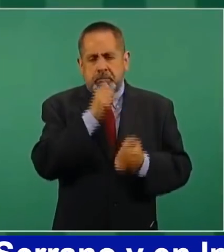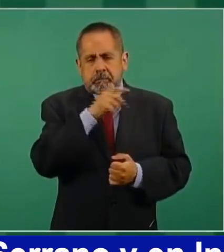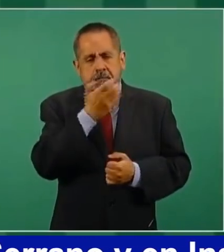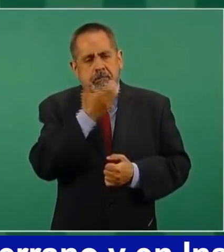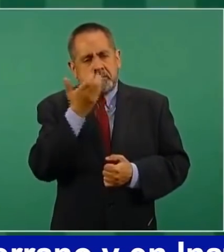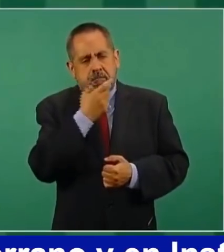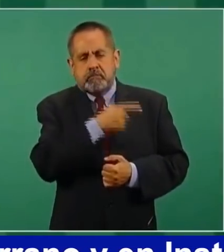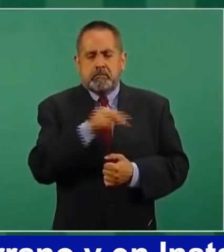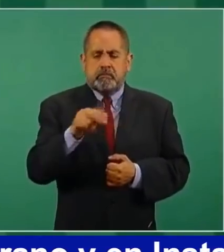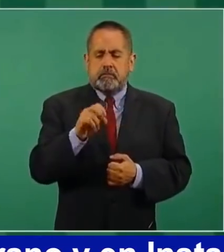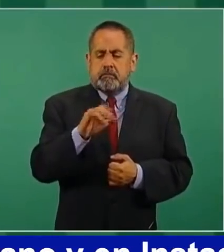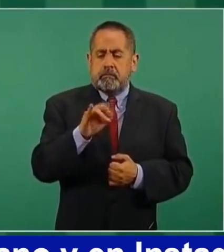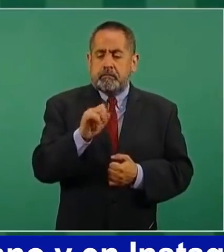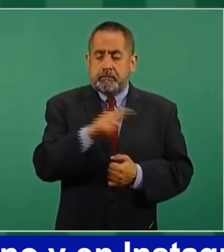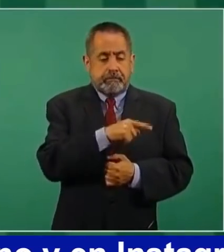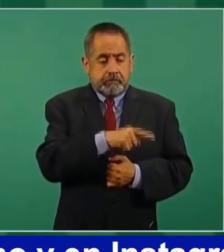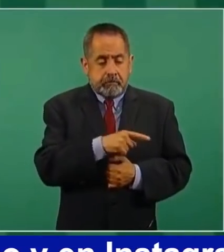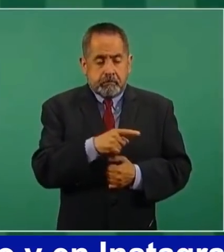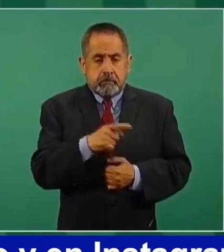económicamente